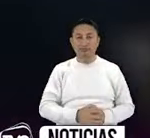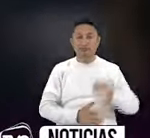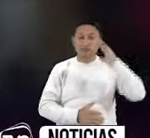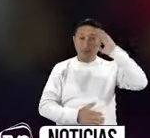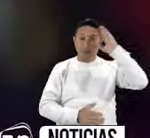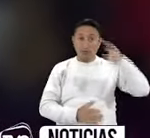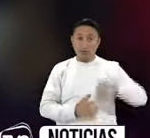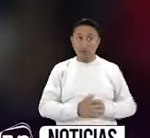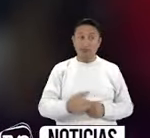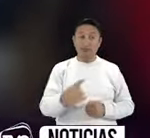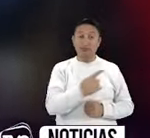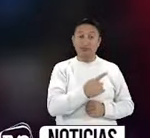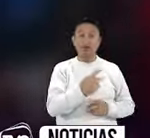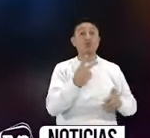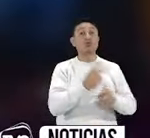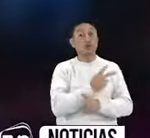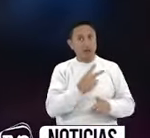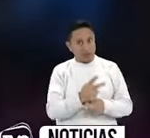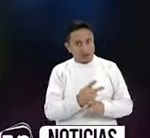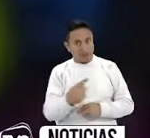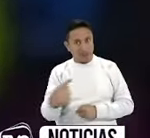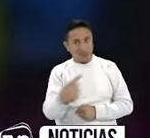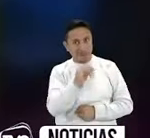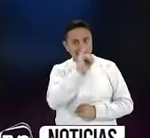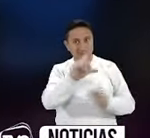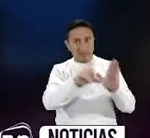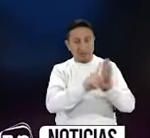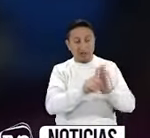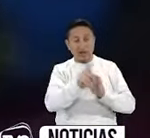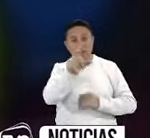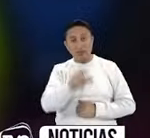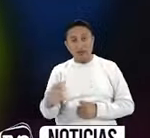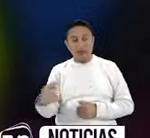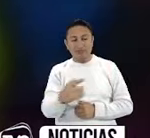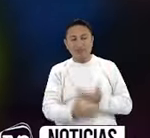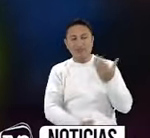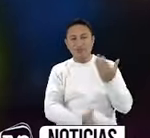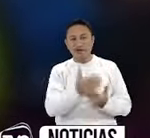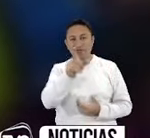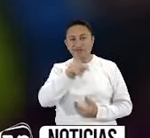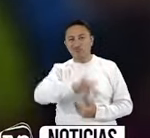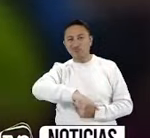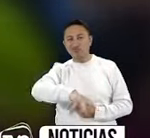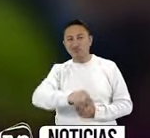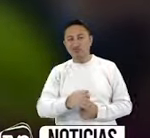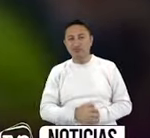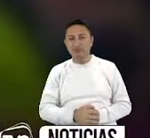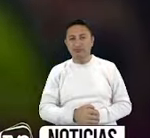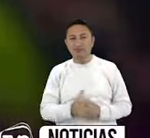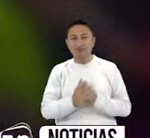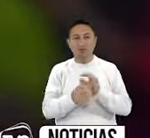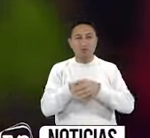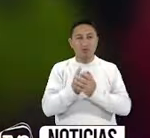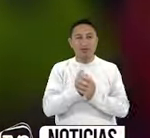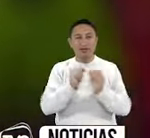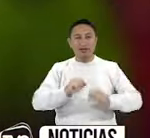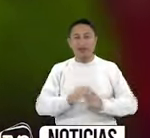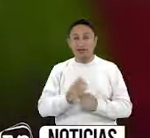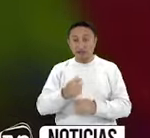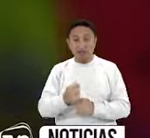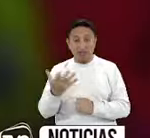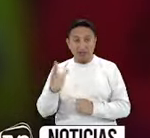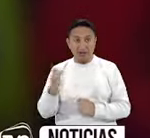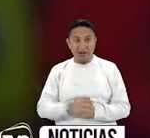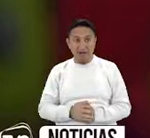eventos clandestinos, pues quienes asisten son presa fácil de los delincuentes que aprovechan la poca seguridad para saquear a